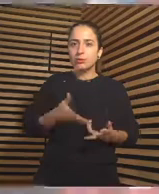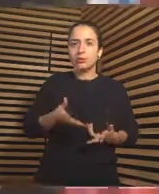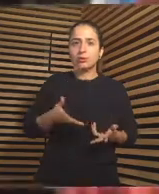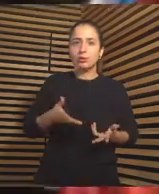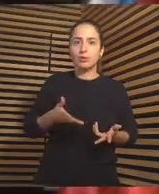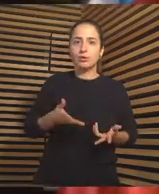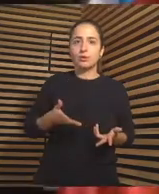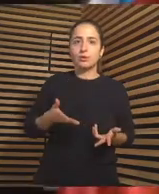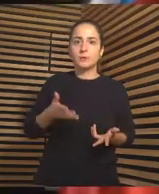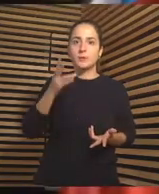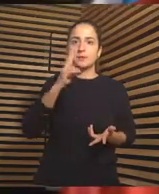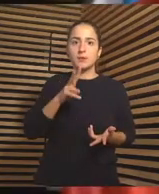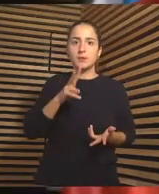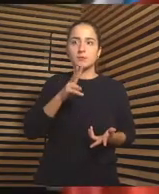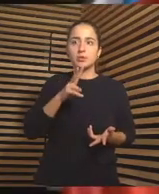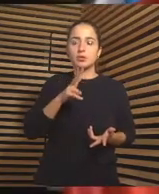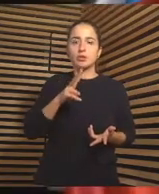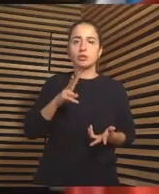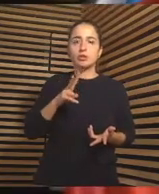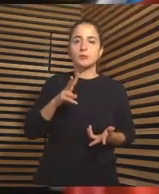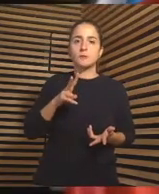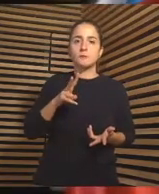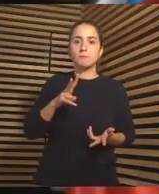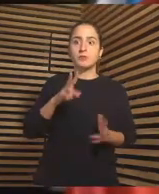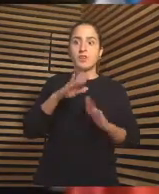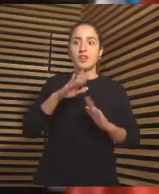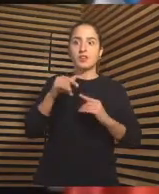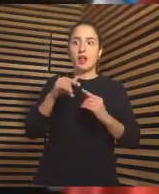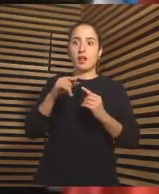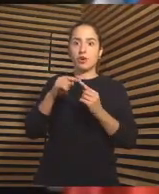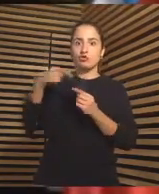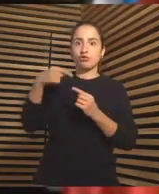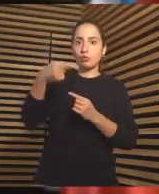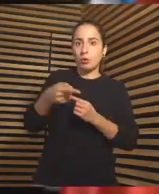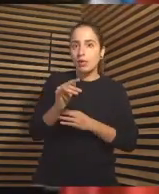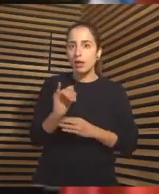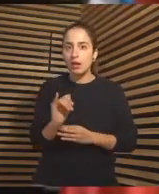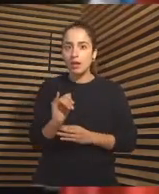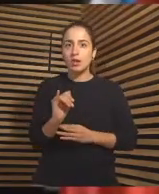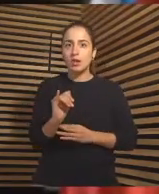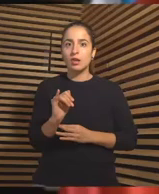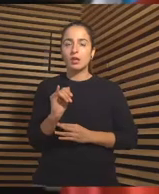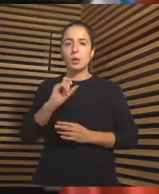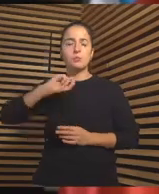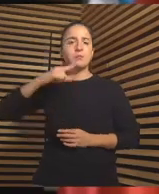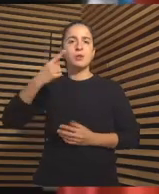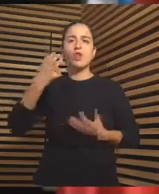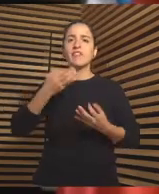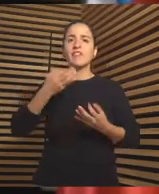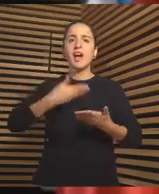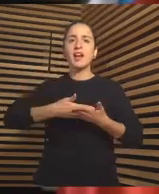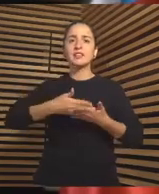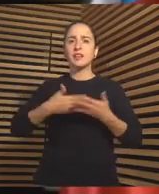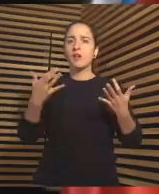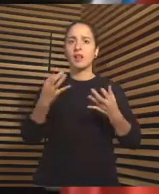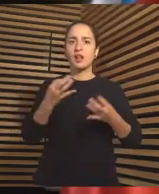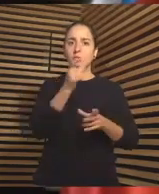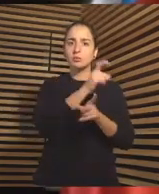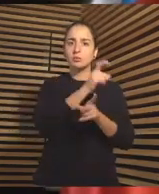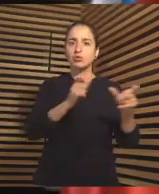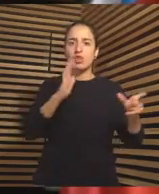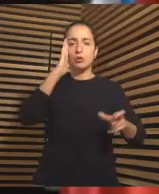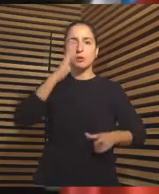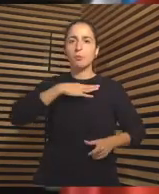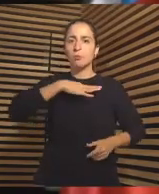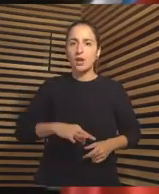resulta modificado. Lo primero que tenemos que garantizar es que la gente pueda dormir, que la gente